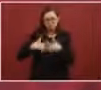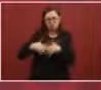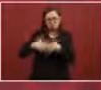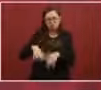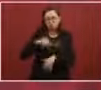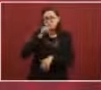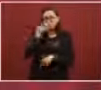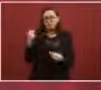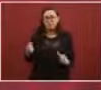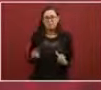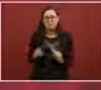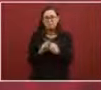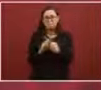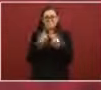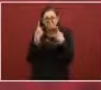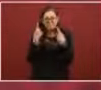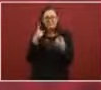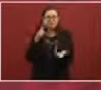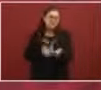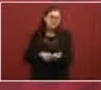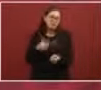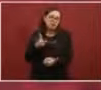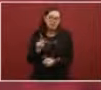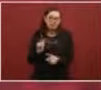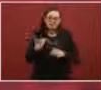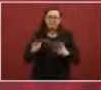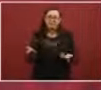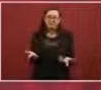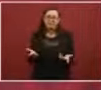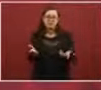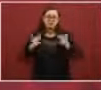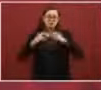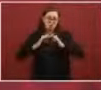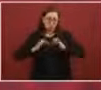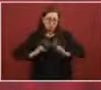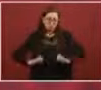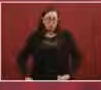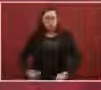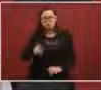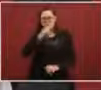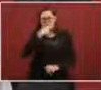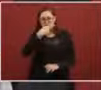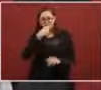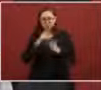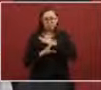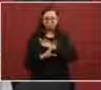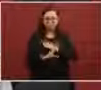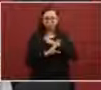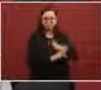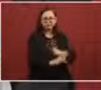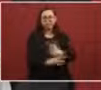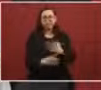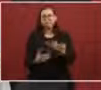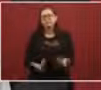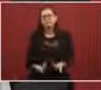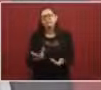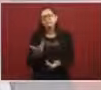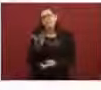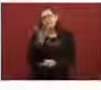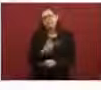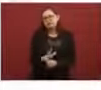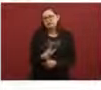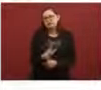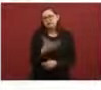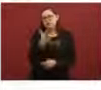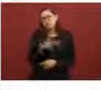biológico en nuestra humanidad, esa resistencia a los fármacos en cerca del 10 o hasta